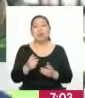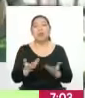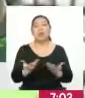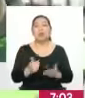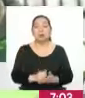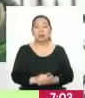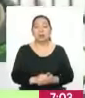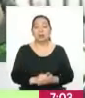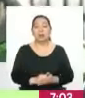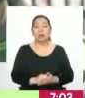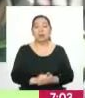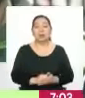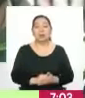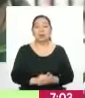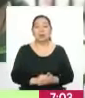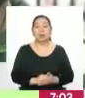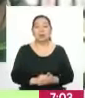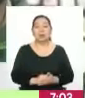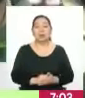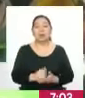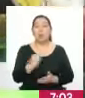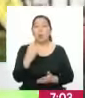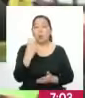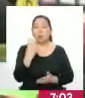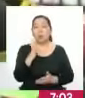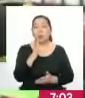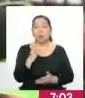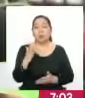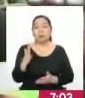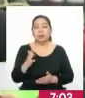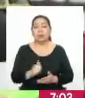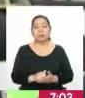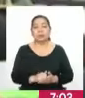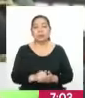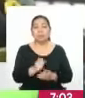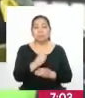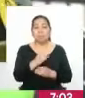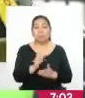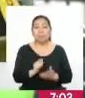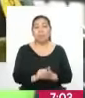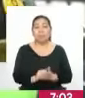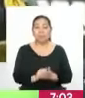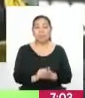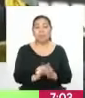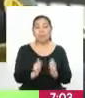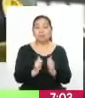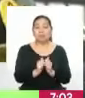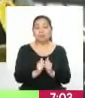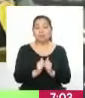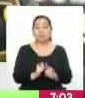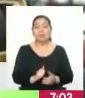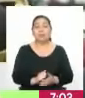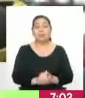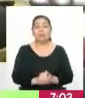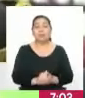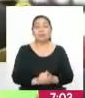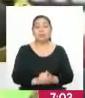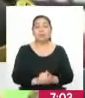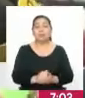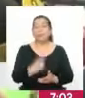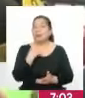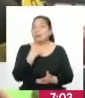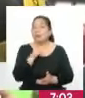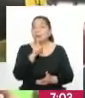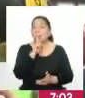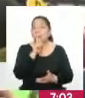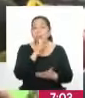a qué hora llegó ella acá al hospital militar? A las 4:55 de la mañana. O sea, ella ha ido por su propio médico. ¿Qué dice su familia? No dicen nada, no,